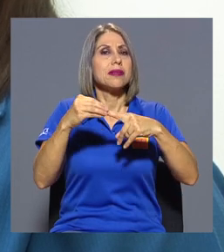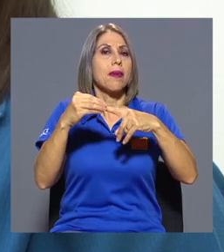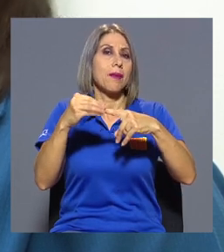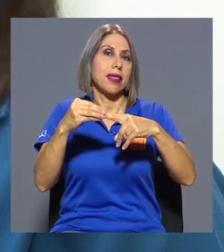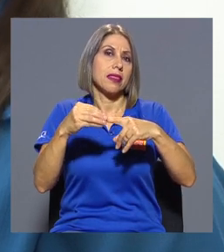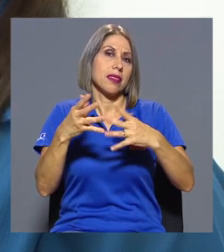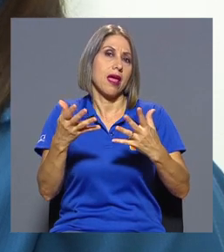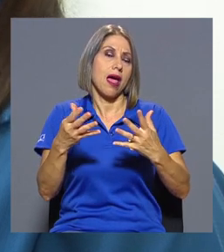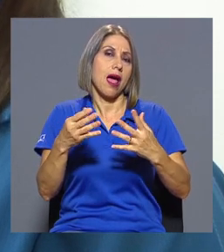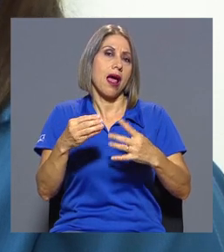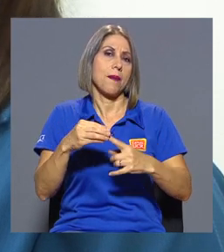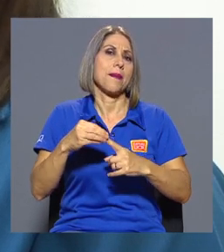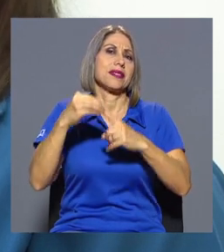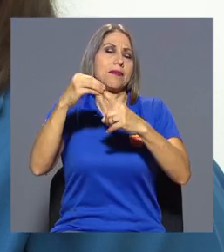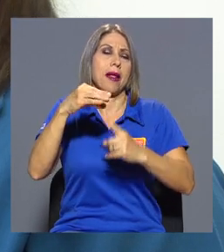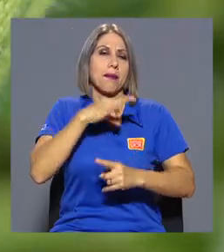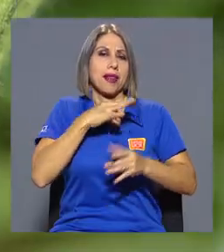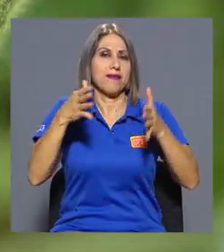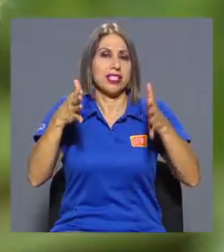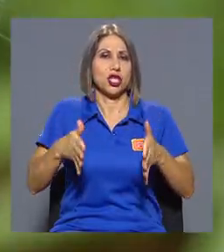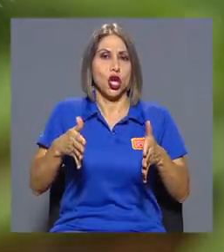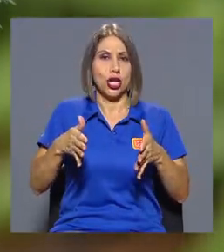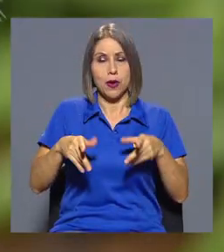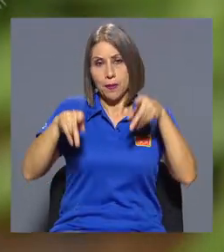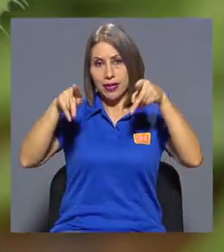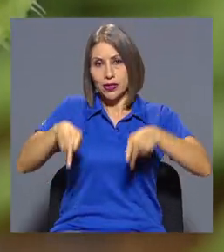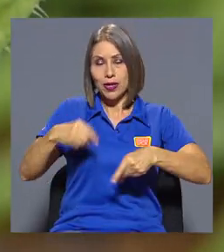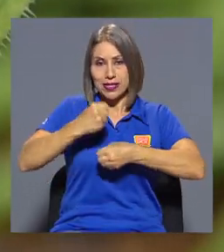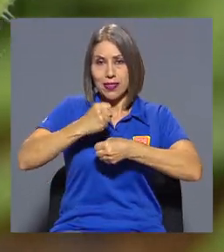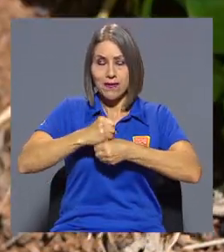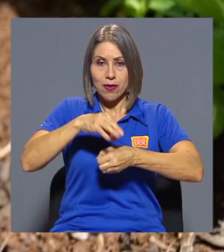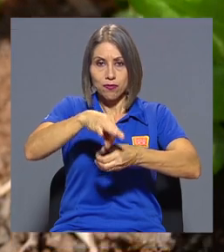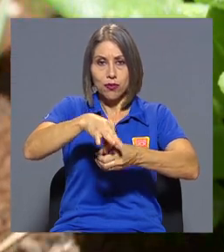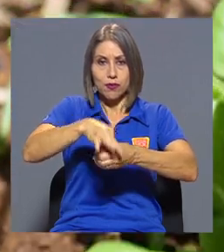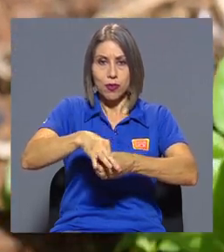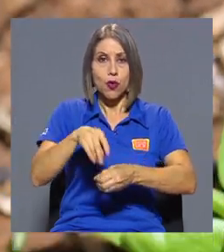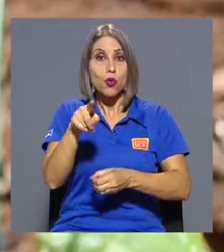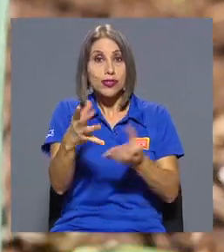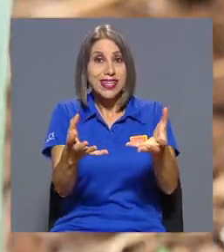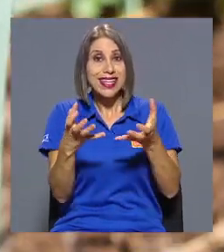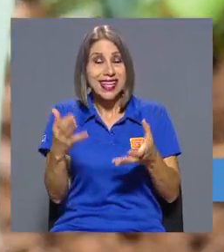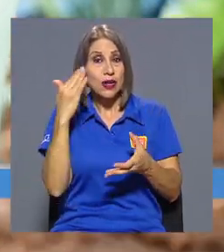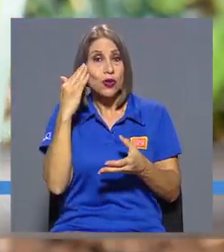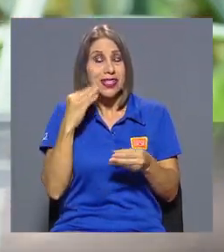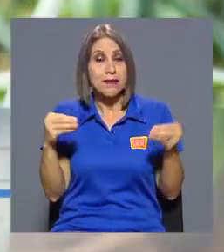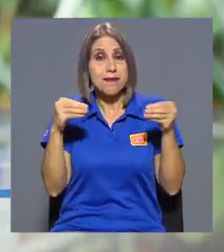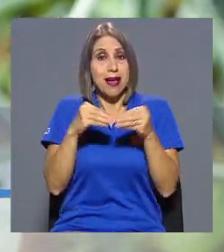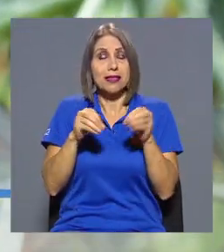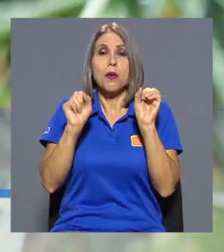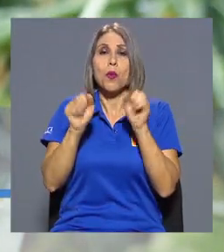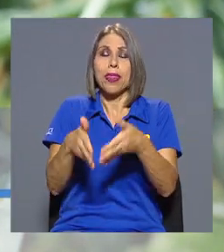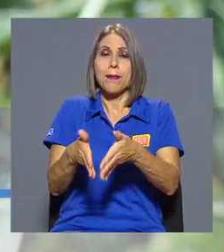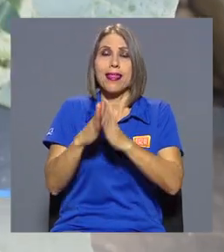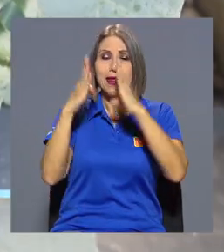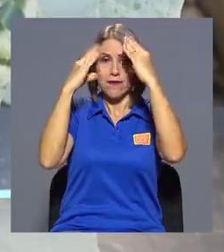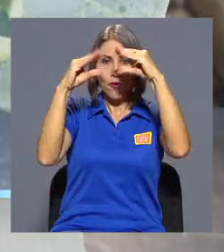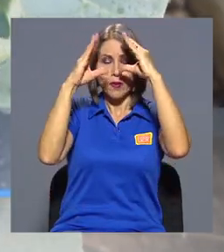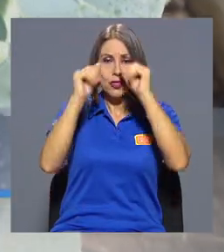al principal beneficiario, ¿verdad? Que eran los productores. Si usted desea conocer más sobre la herramienta, puede